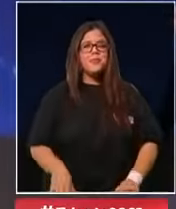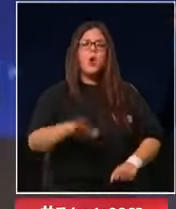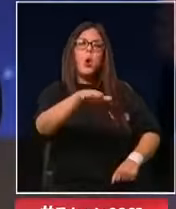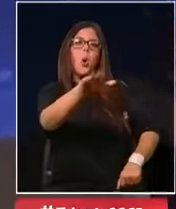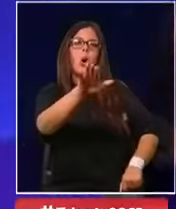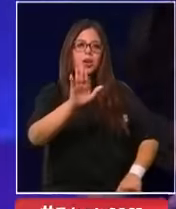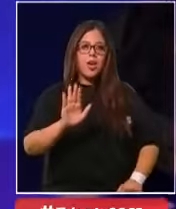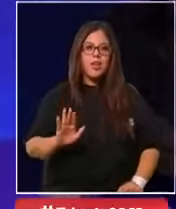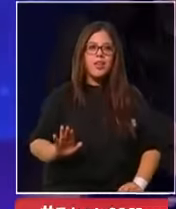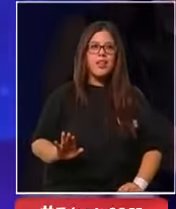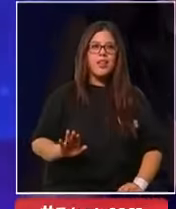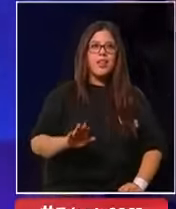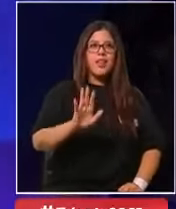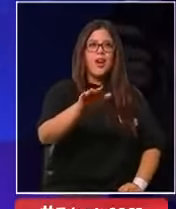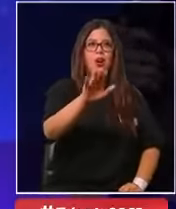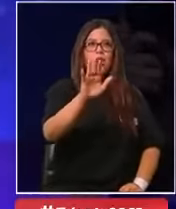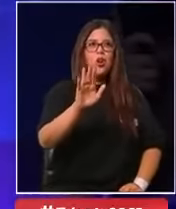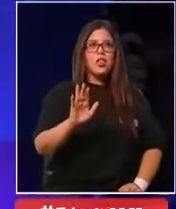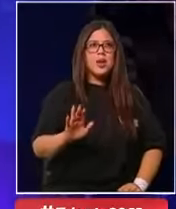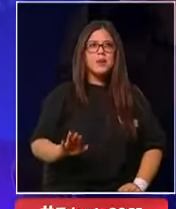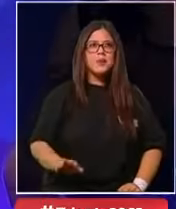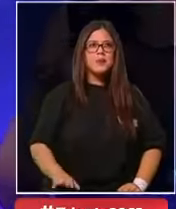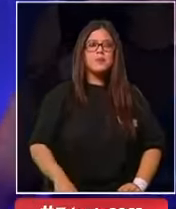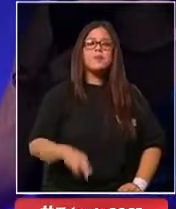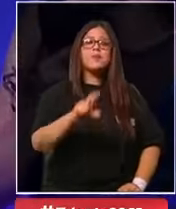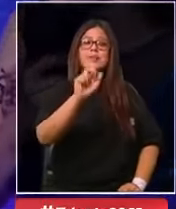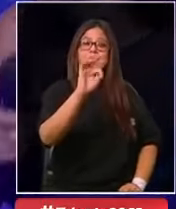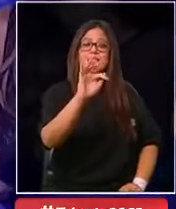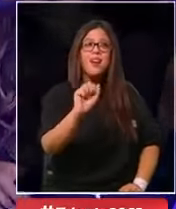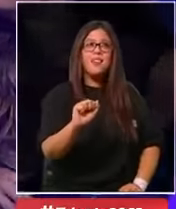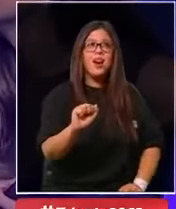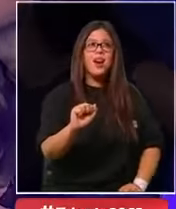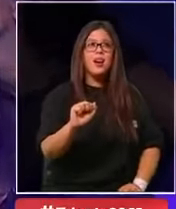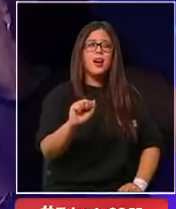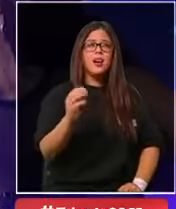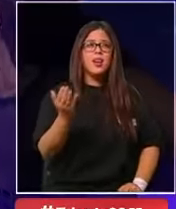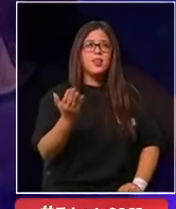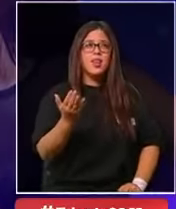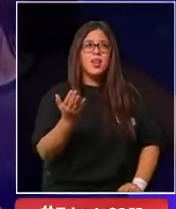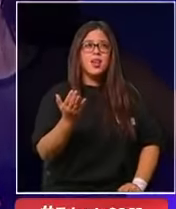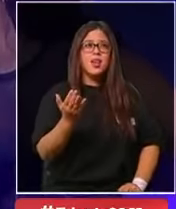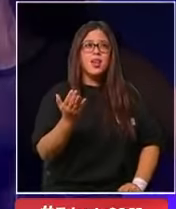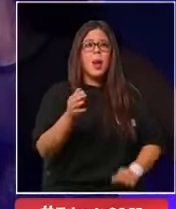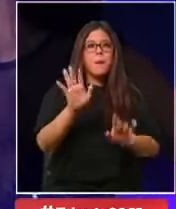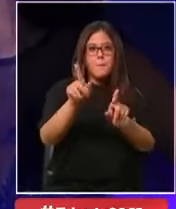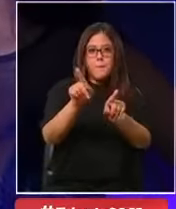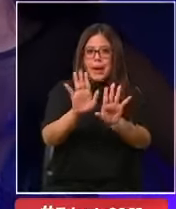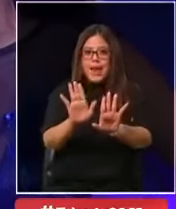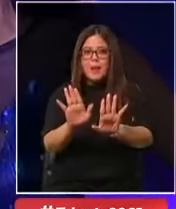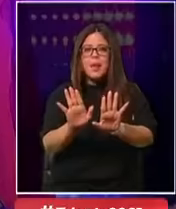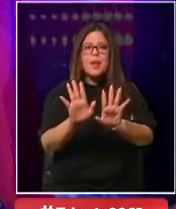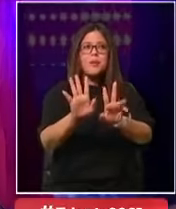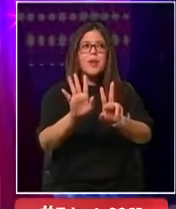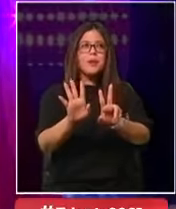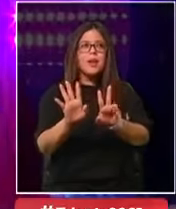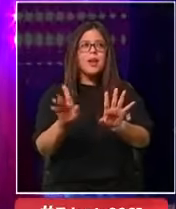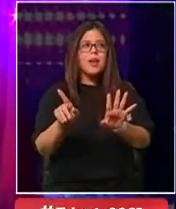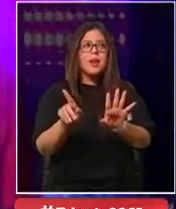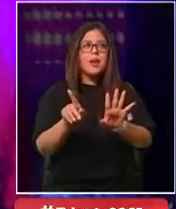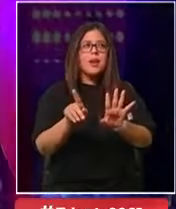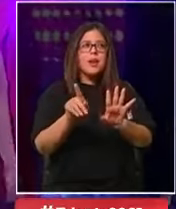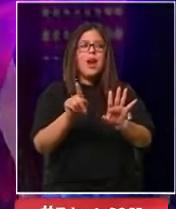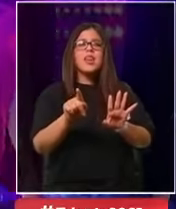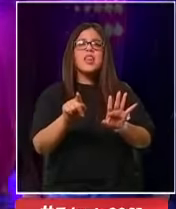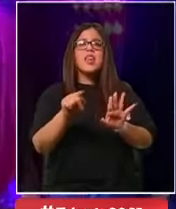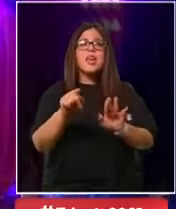Oye. Vamos, Julián. Ya oye, está, chica. Oye. Rafa. Miren, aquí miren. Está. Miren, por favor. No le voy a yo sé que a los hombres les gustan aquí en Chile